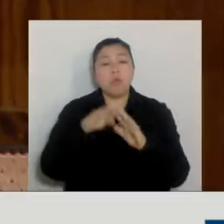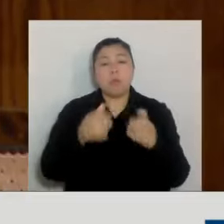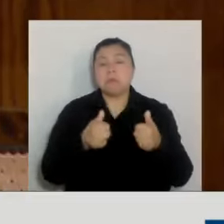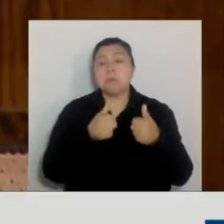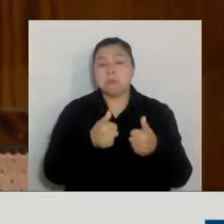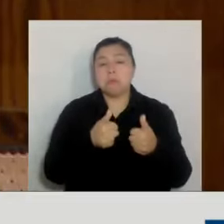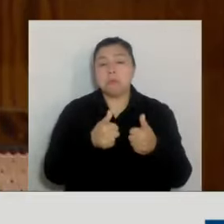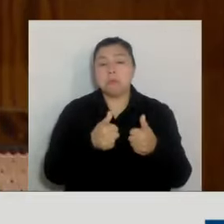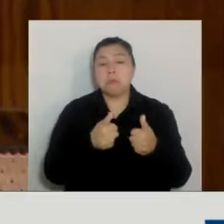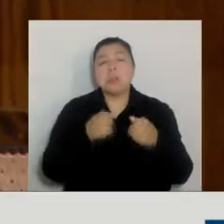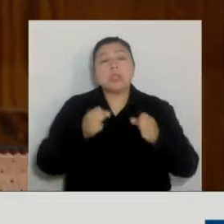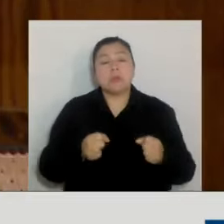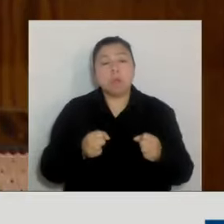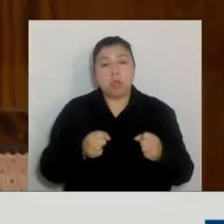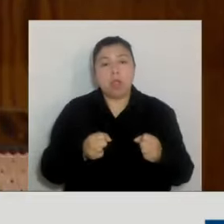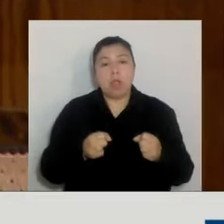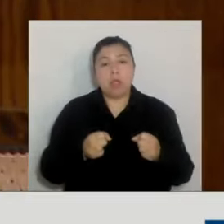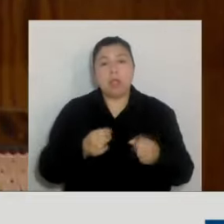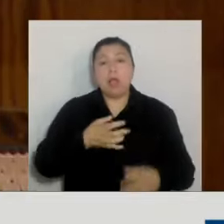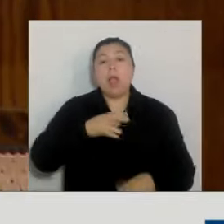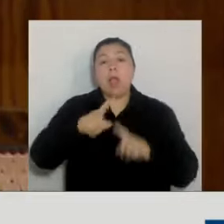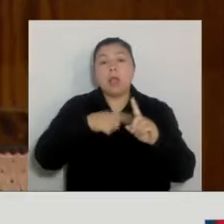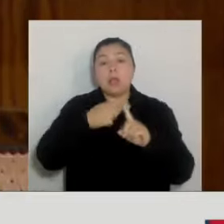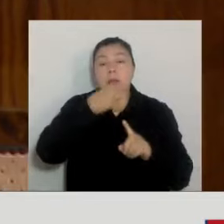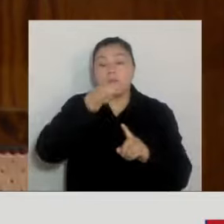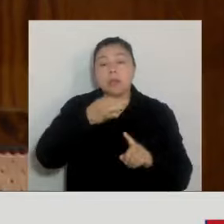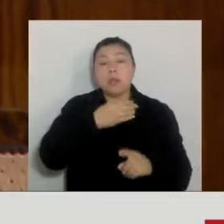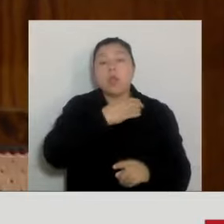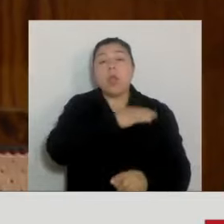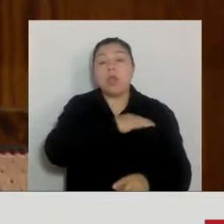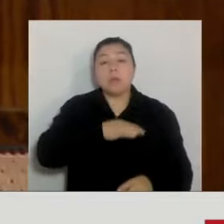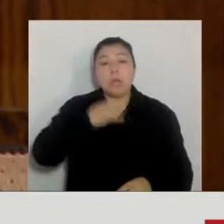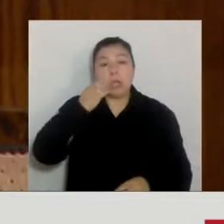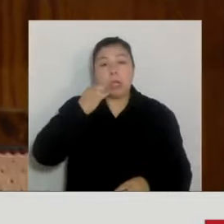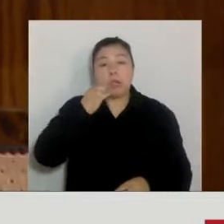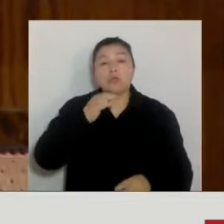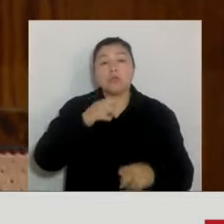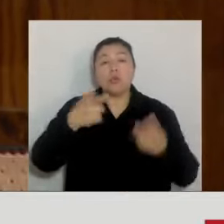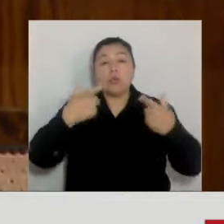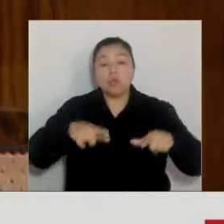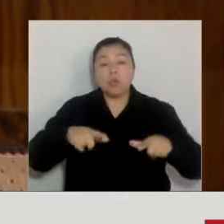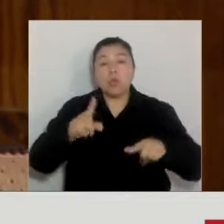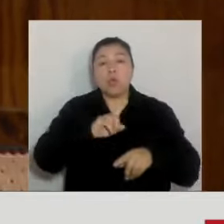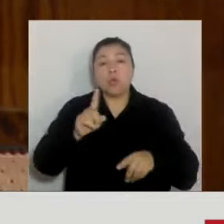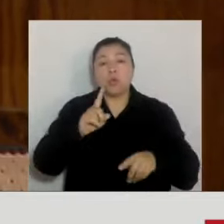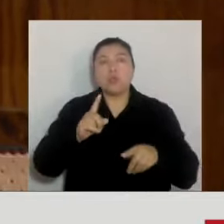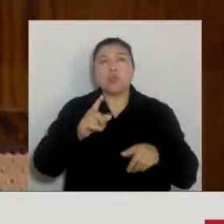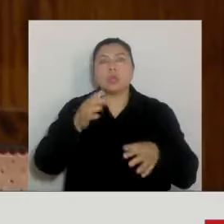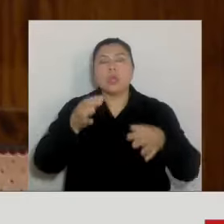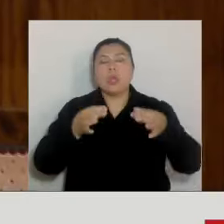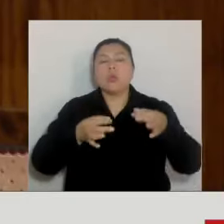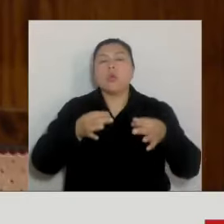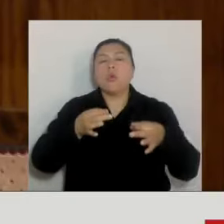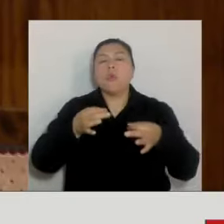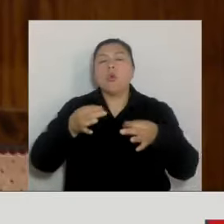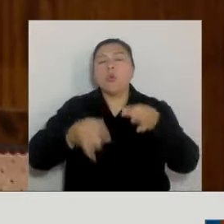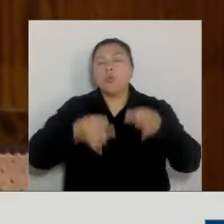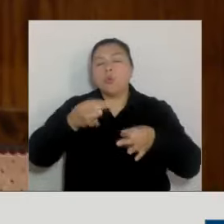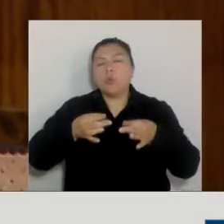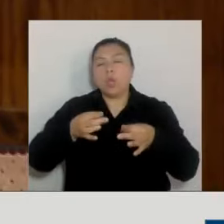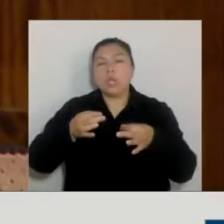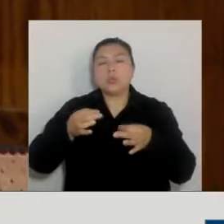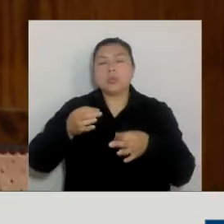posibles recalcó además el ministro que Las evaluaciones de la agencia no serán un juicio público sino una opción y una